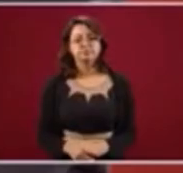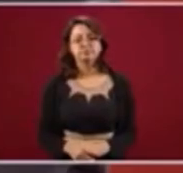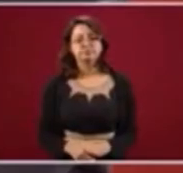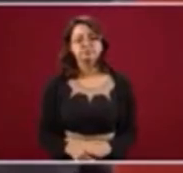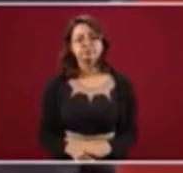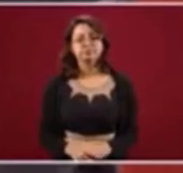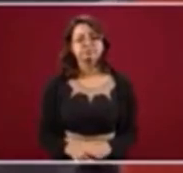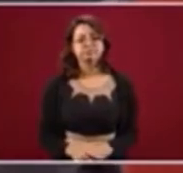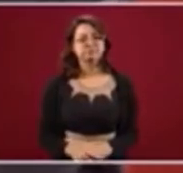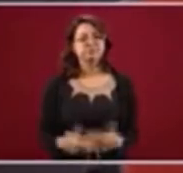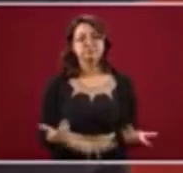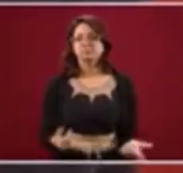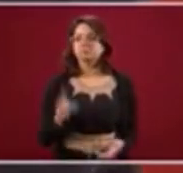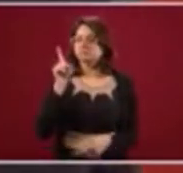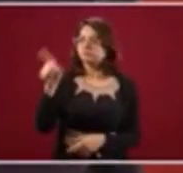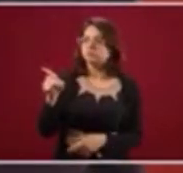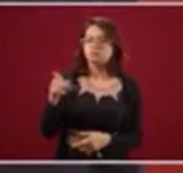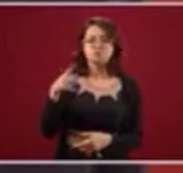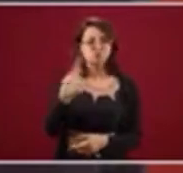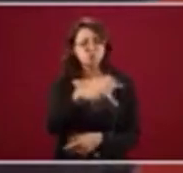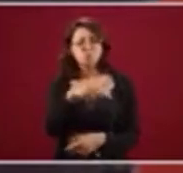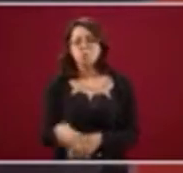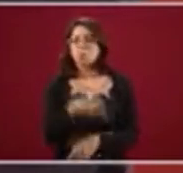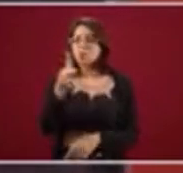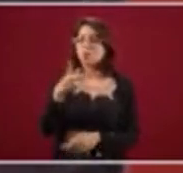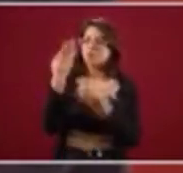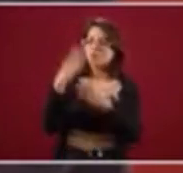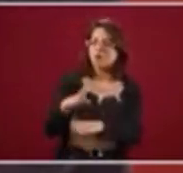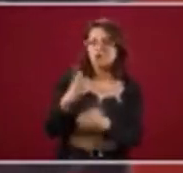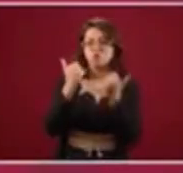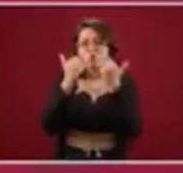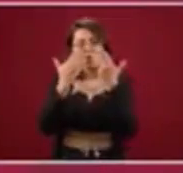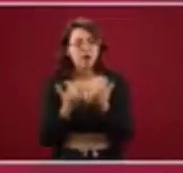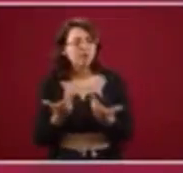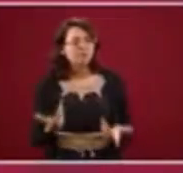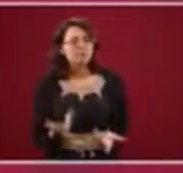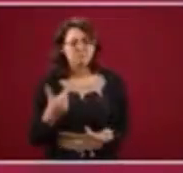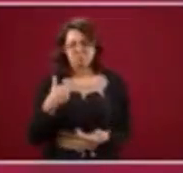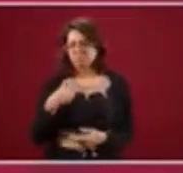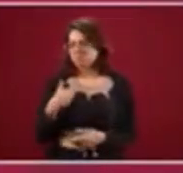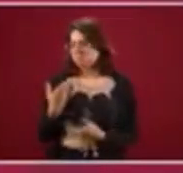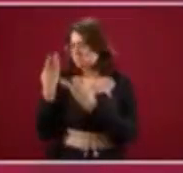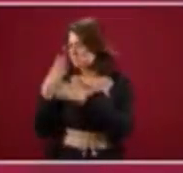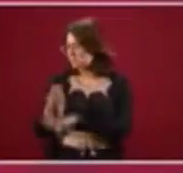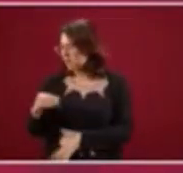Entonces, ¿por qué se van a oponer si el Banco de Bienestar va a Batopilas?